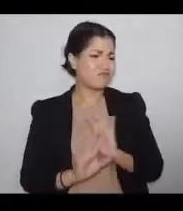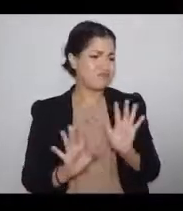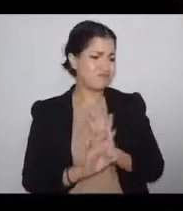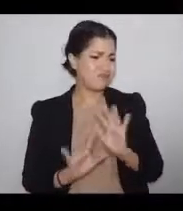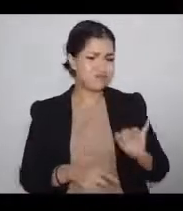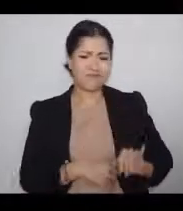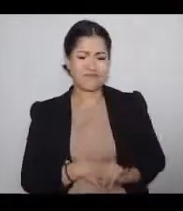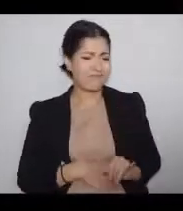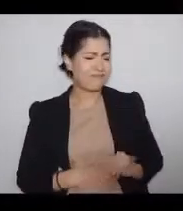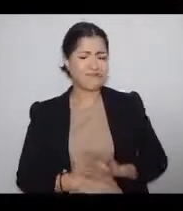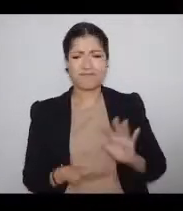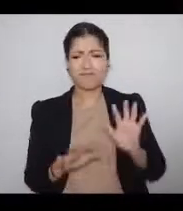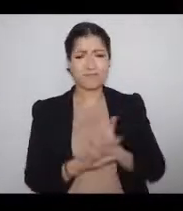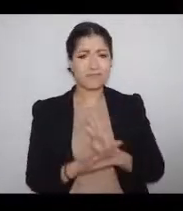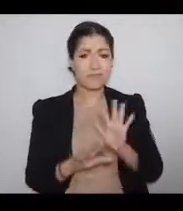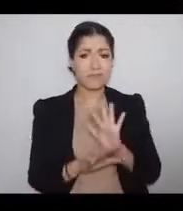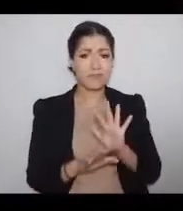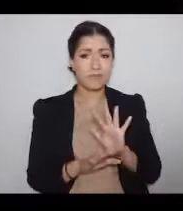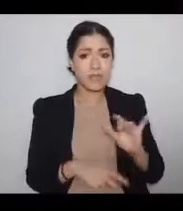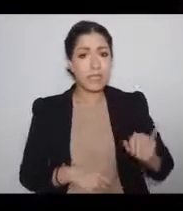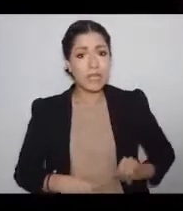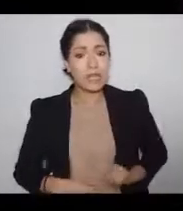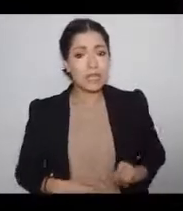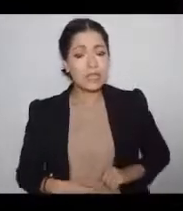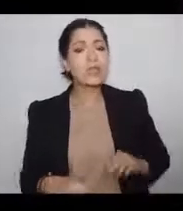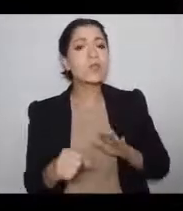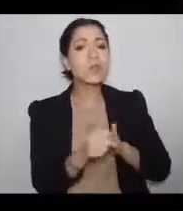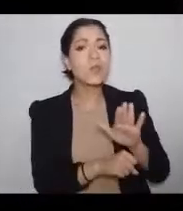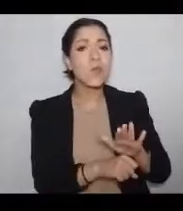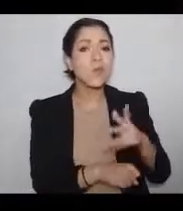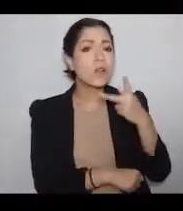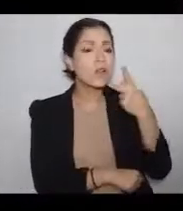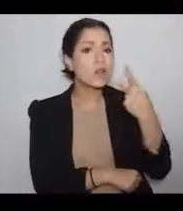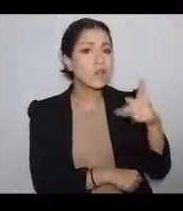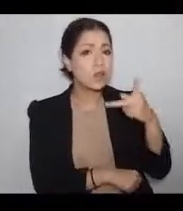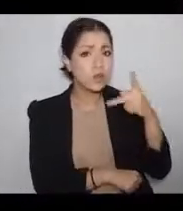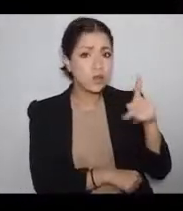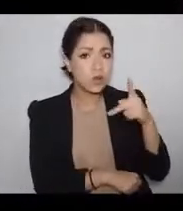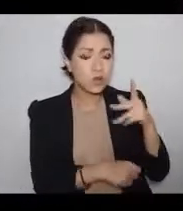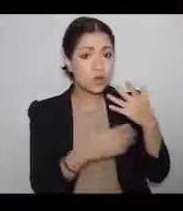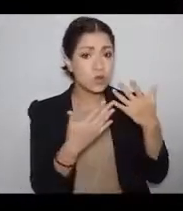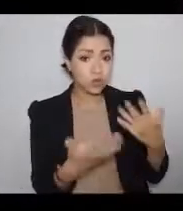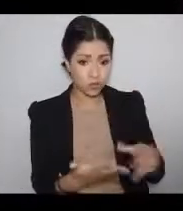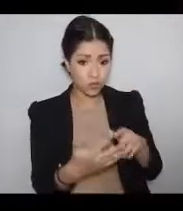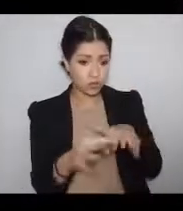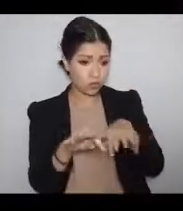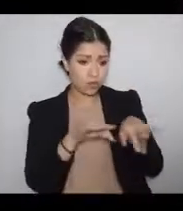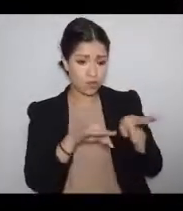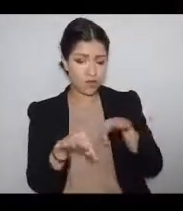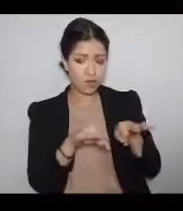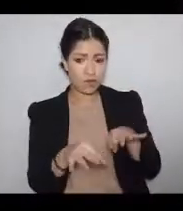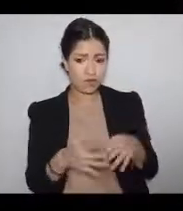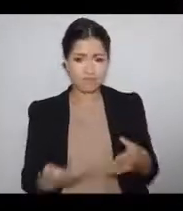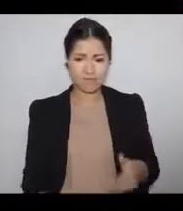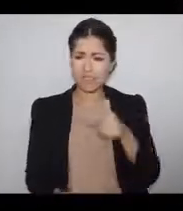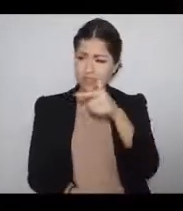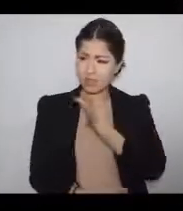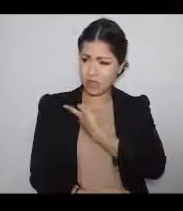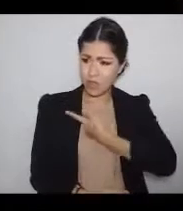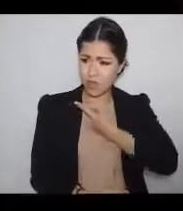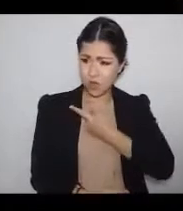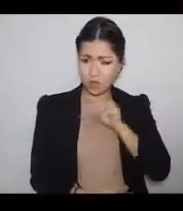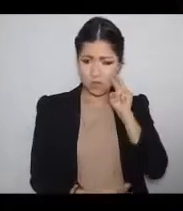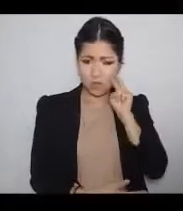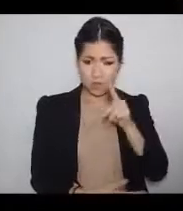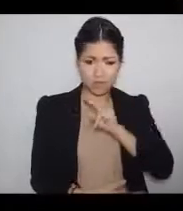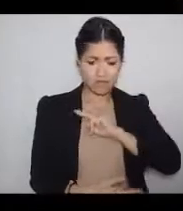Me interesan tus mediciones. Los números te excitan, pero no entiendes